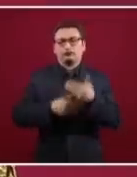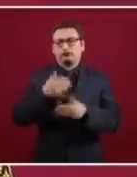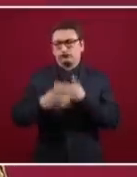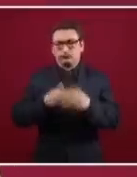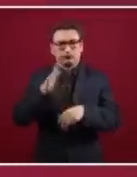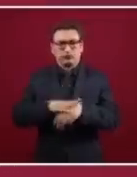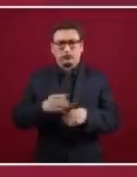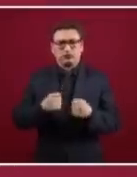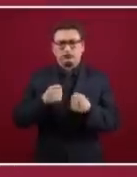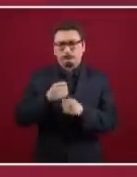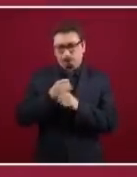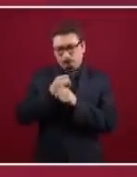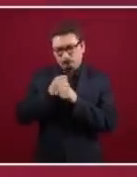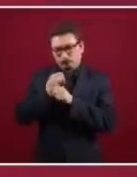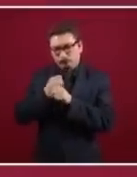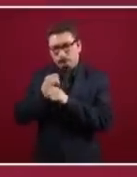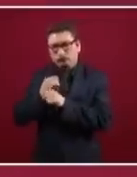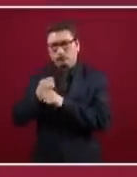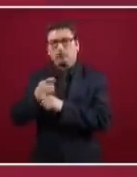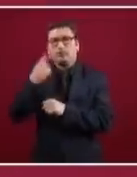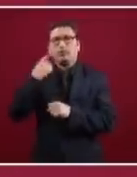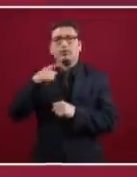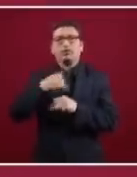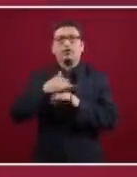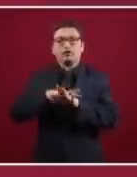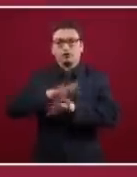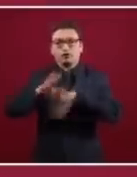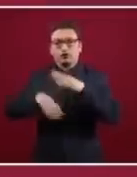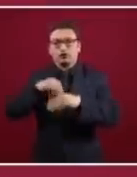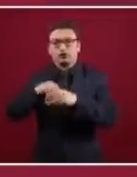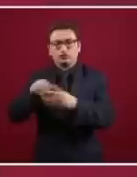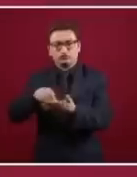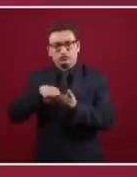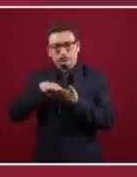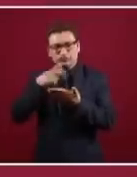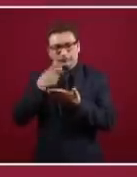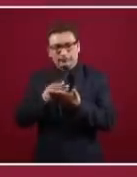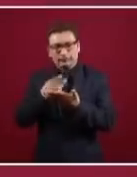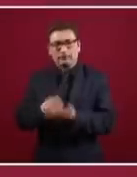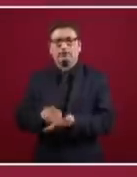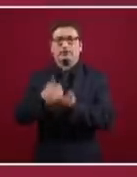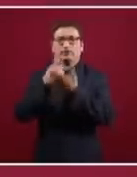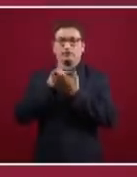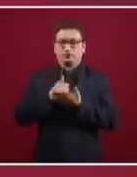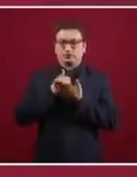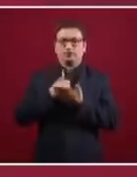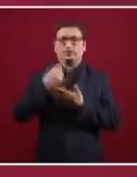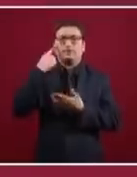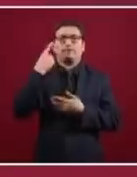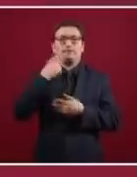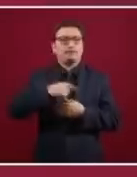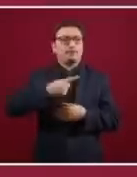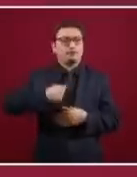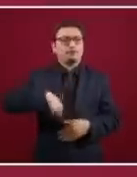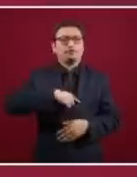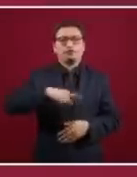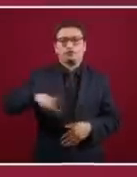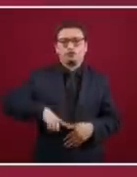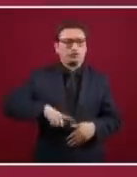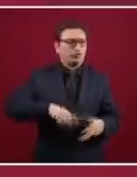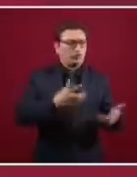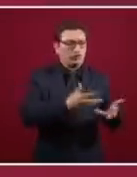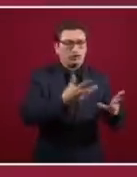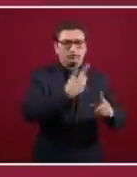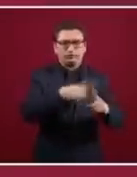que se genera en el ámbito de inteligencia sea un producto que nos permita realizar las operaciones con